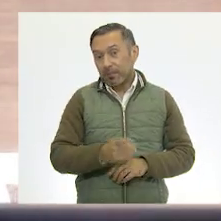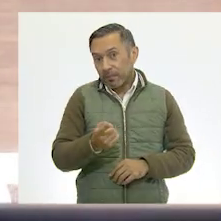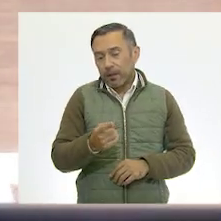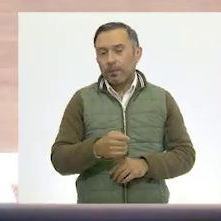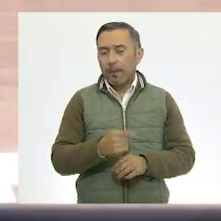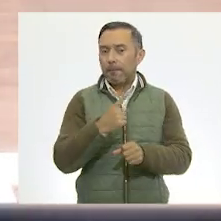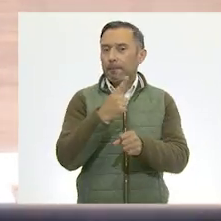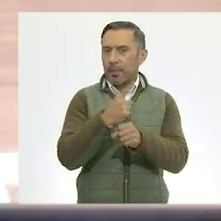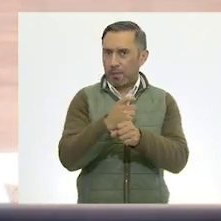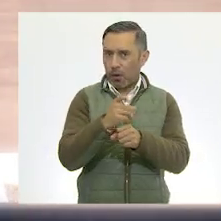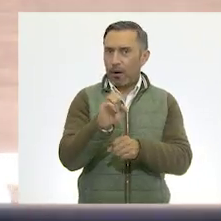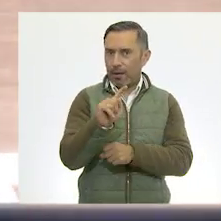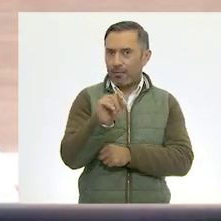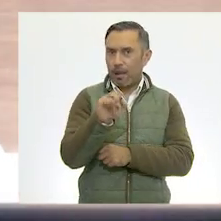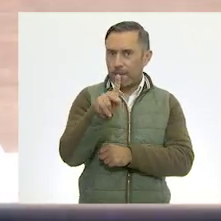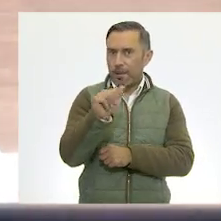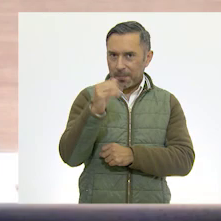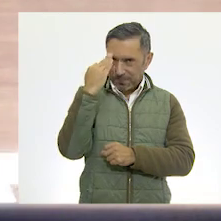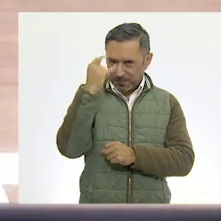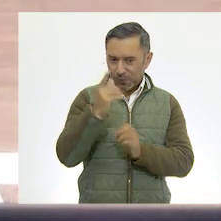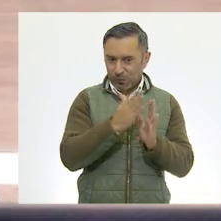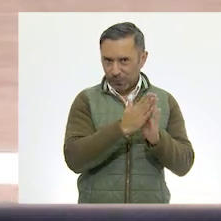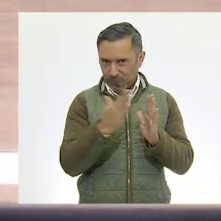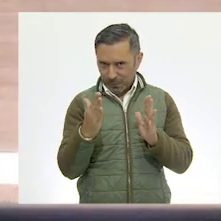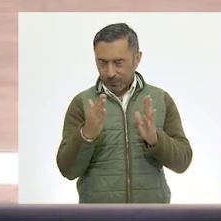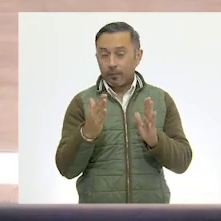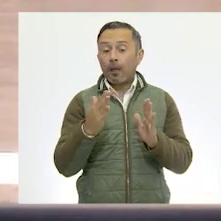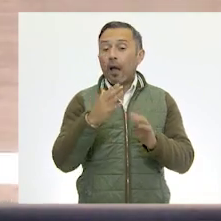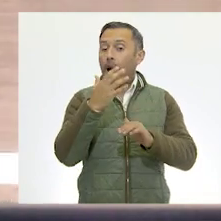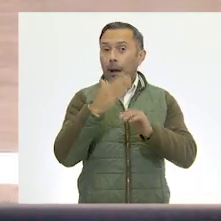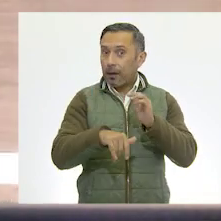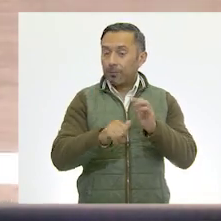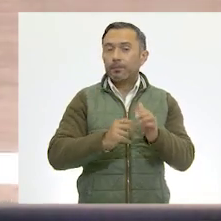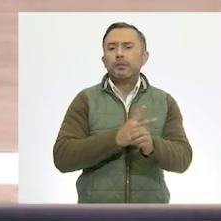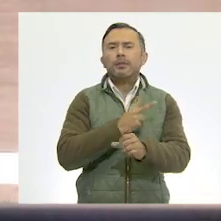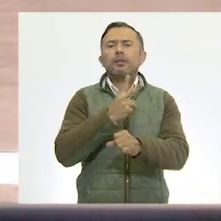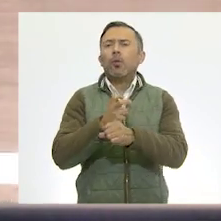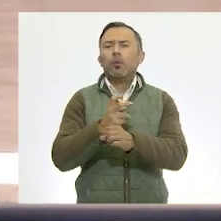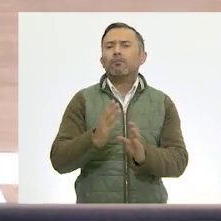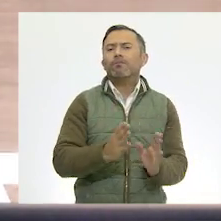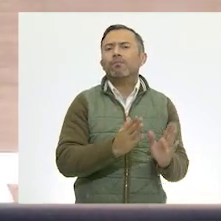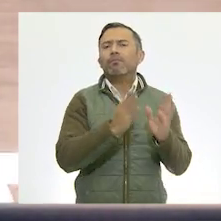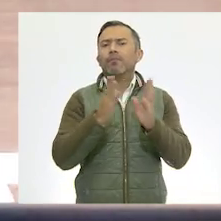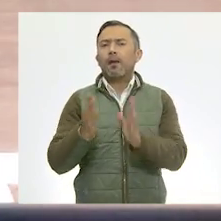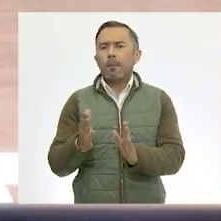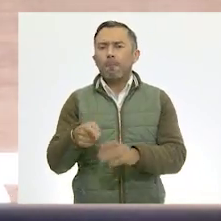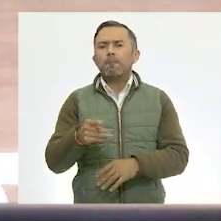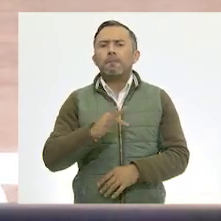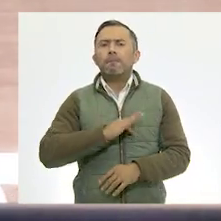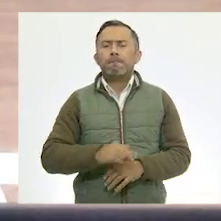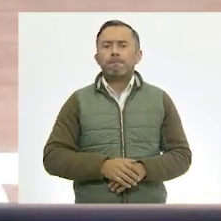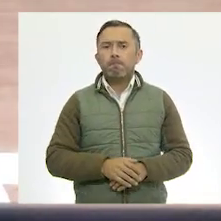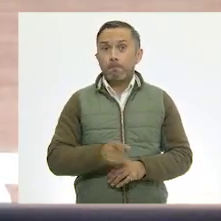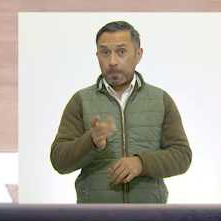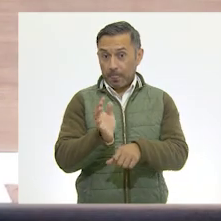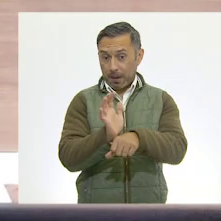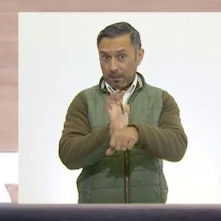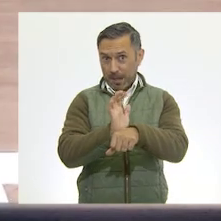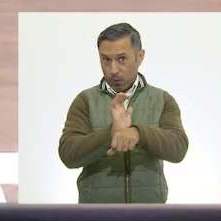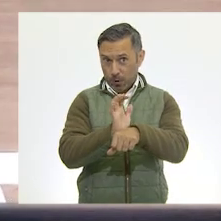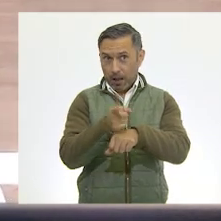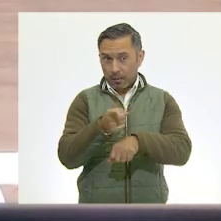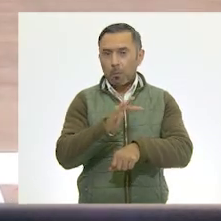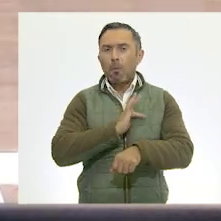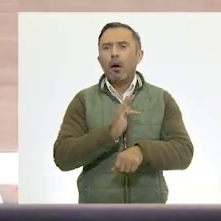desarrollo. Una etapa 2 que he pensado que podríamos trabajar es cómo convertir esta película en